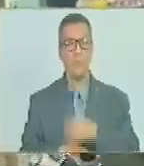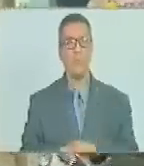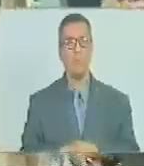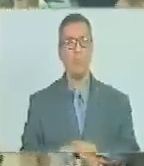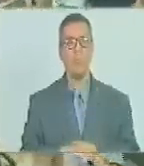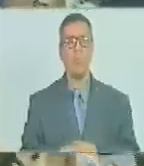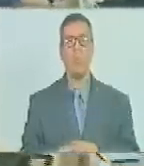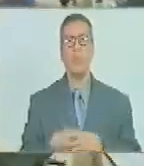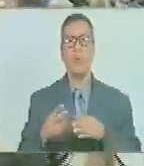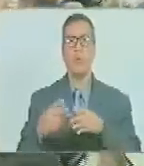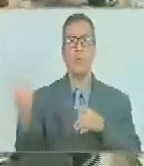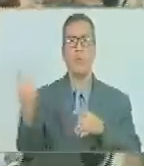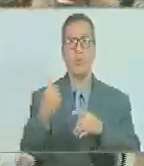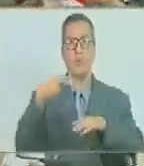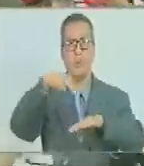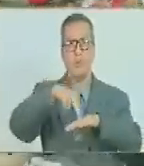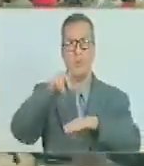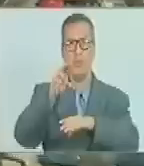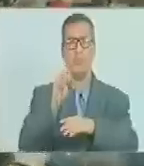Solicito a la reunión de oradores, se le concede.